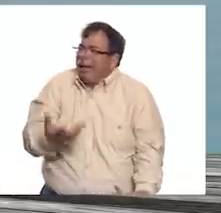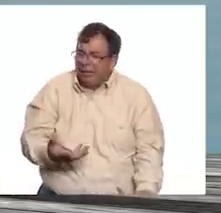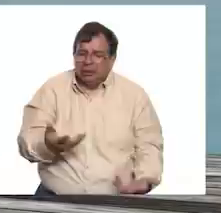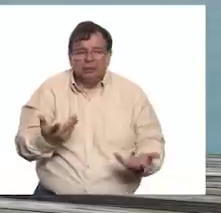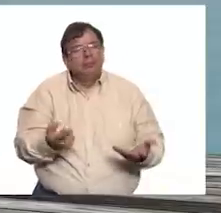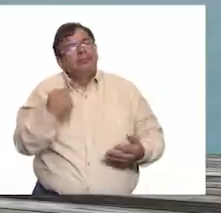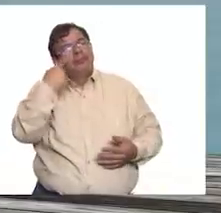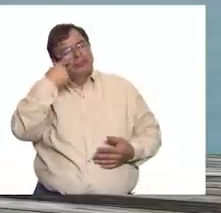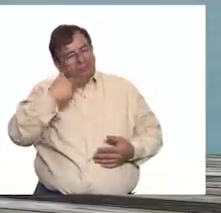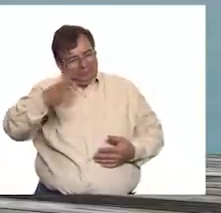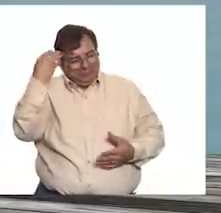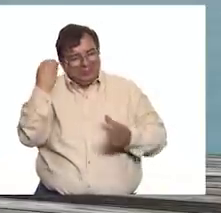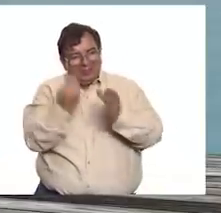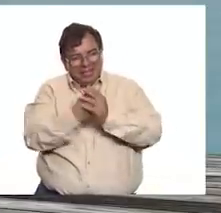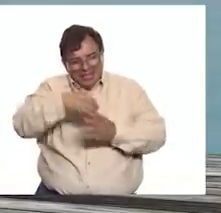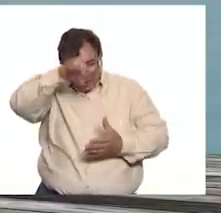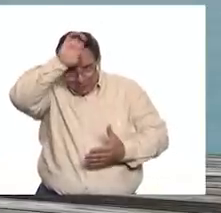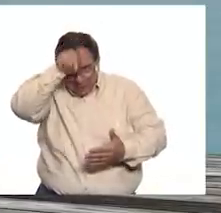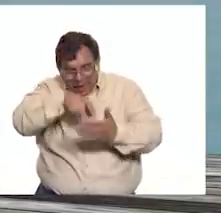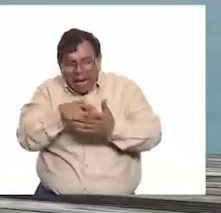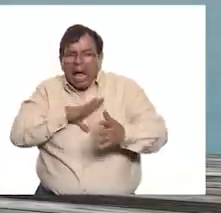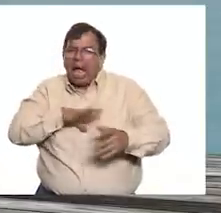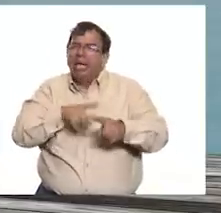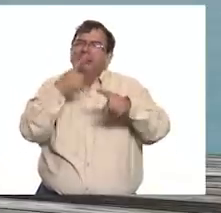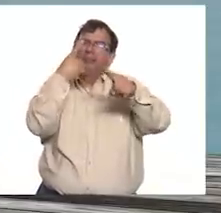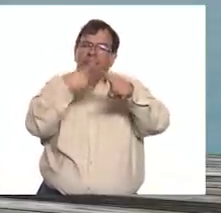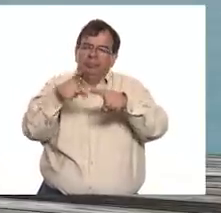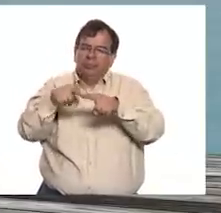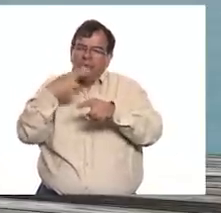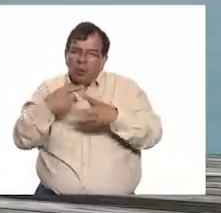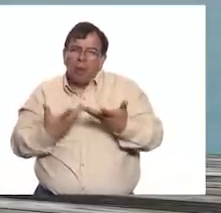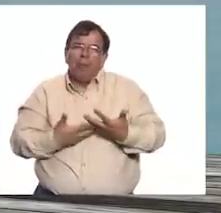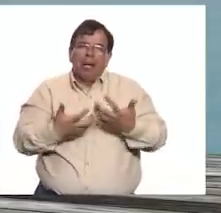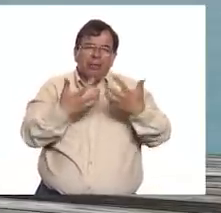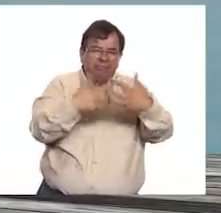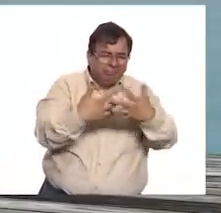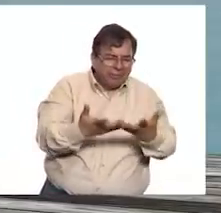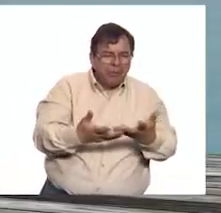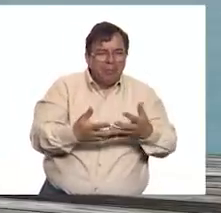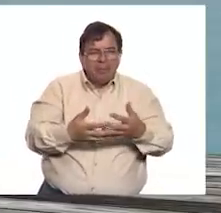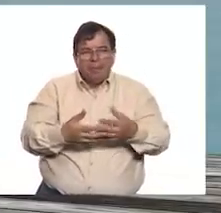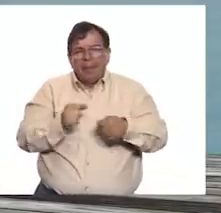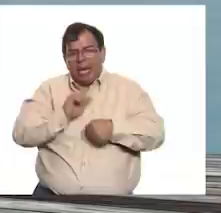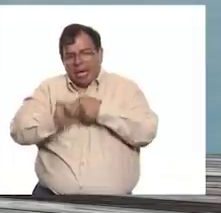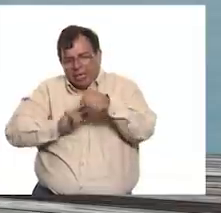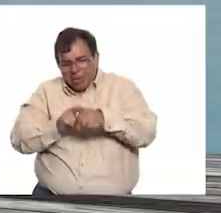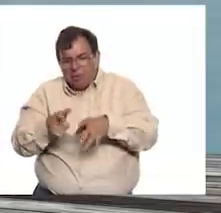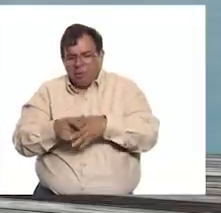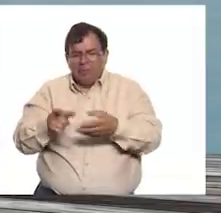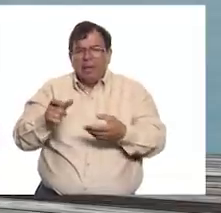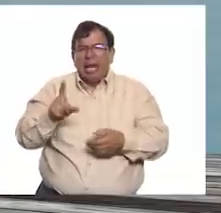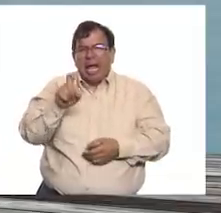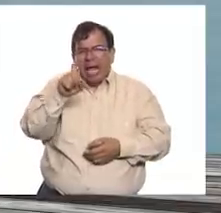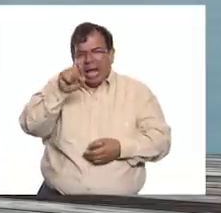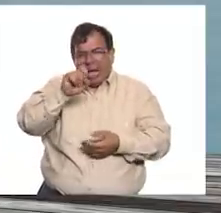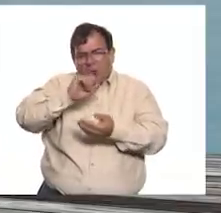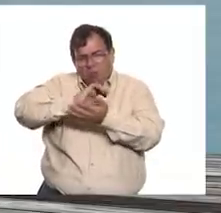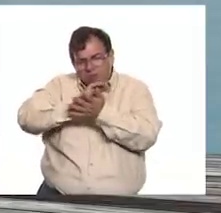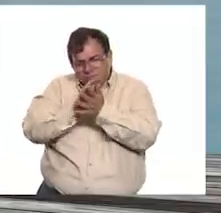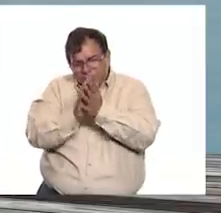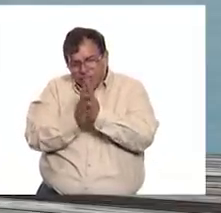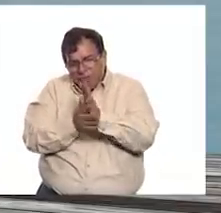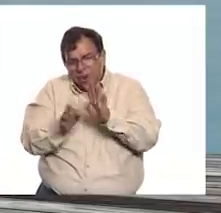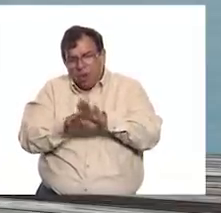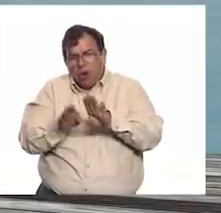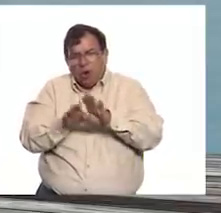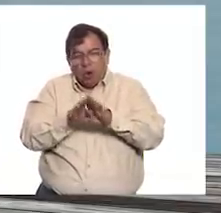la clase de minería, se usa en distintas industrias, para el ganado, en suavizadores de agua y para retirar la